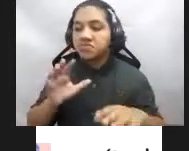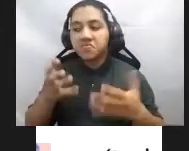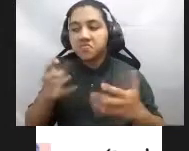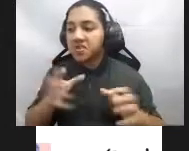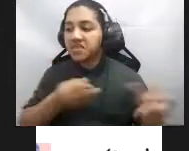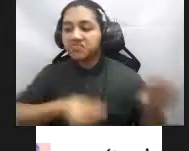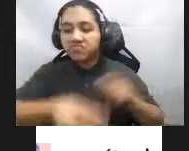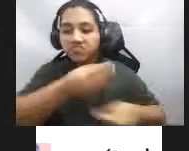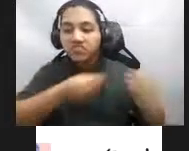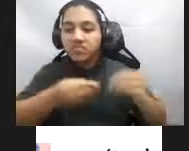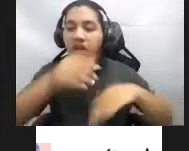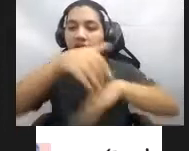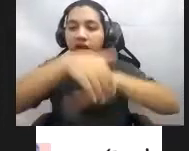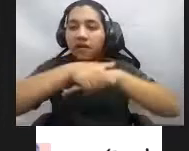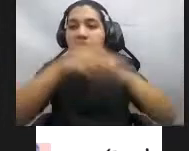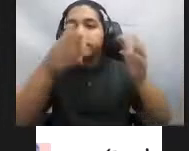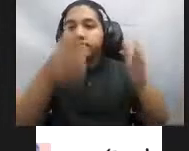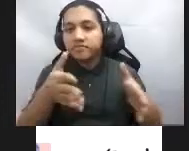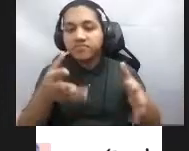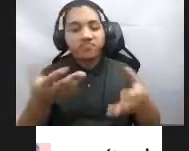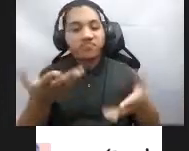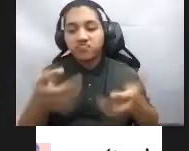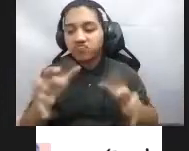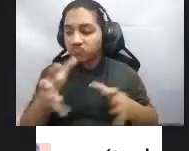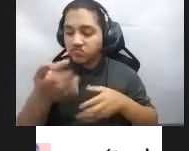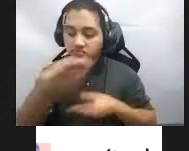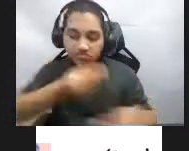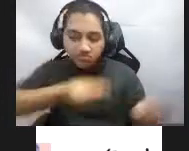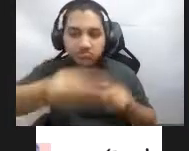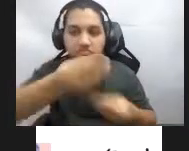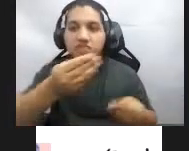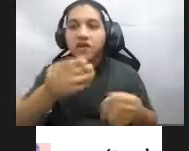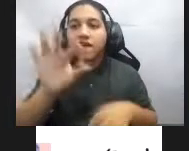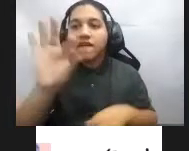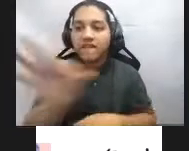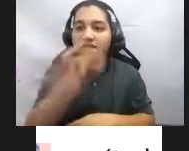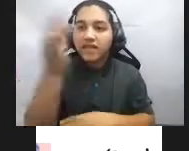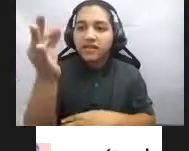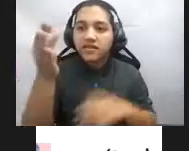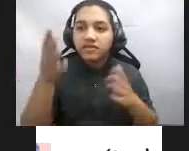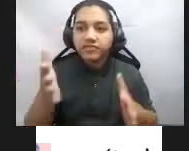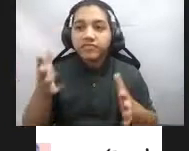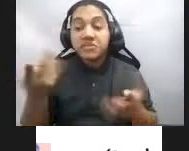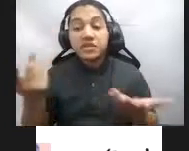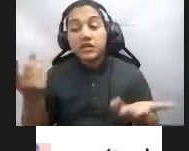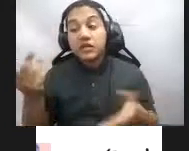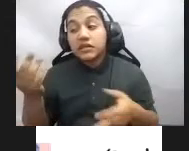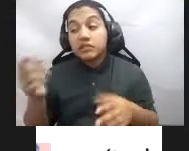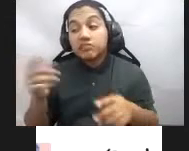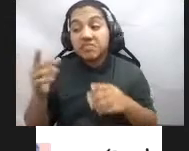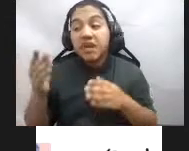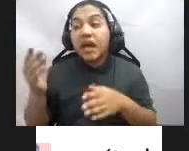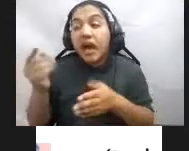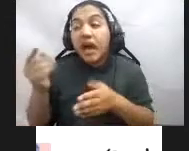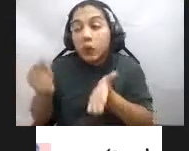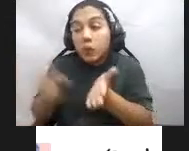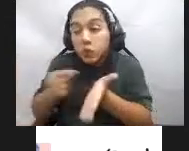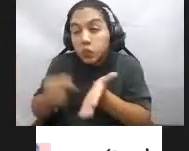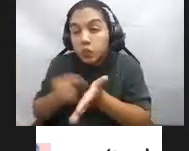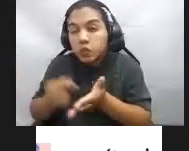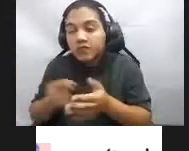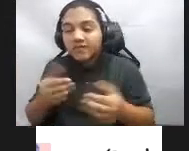ingleses, no quería comercializar con los franceses. Si lo hacía de mucha distancia. De mucha distancia